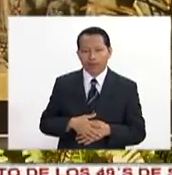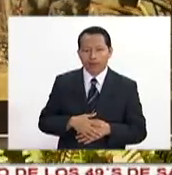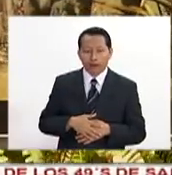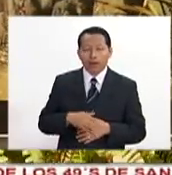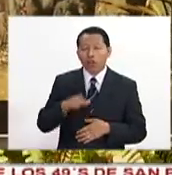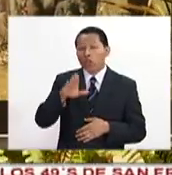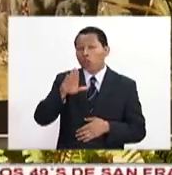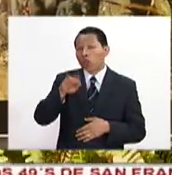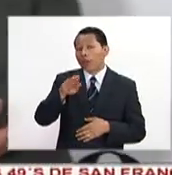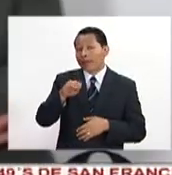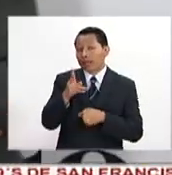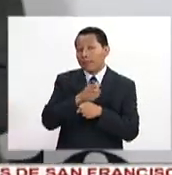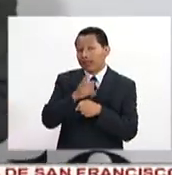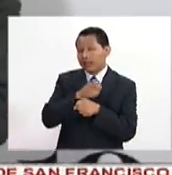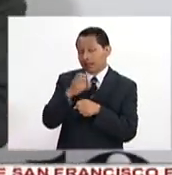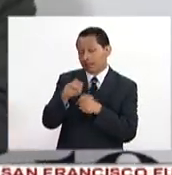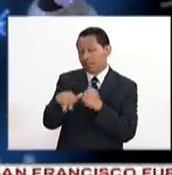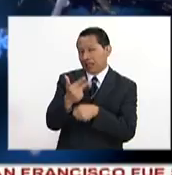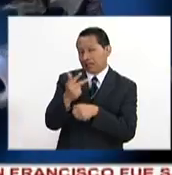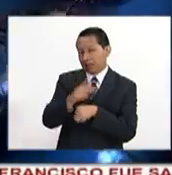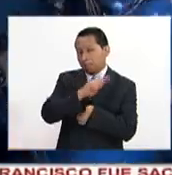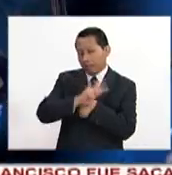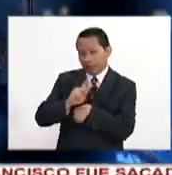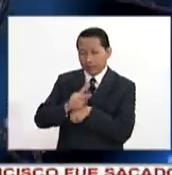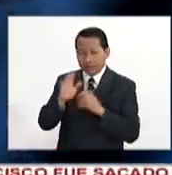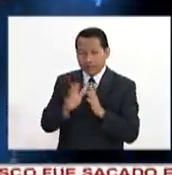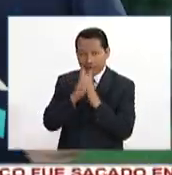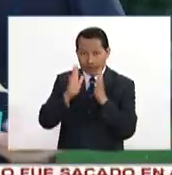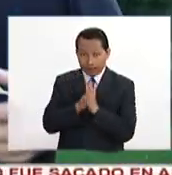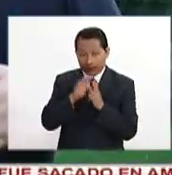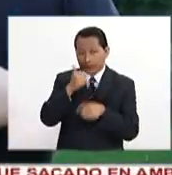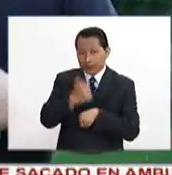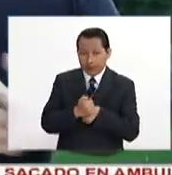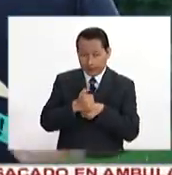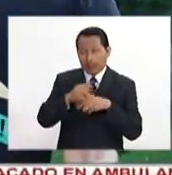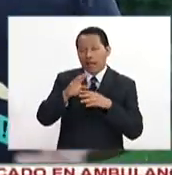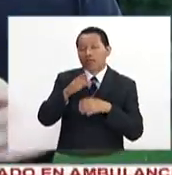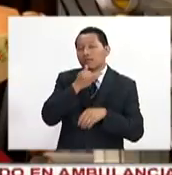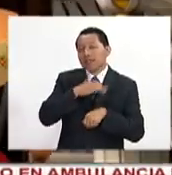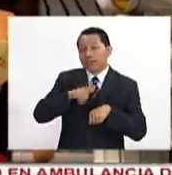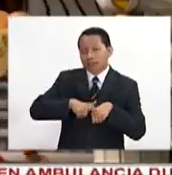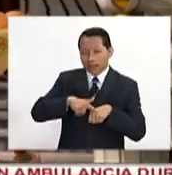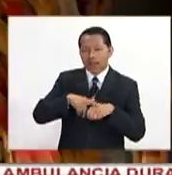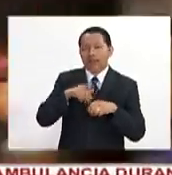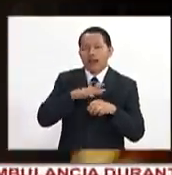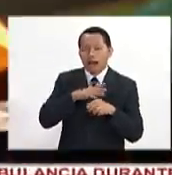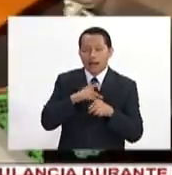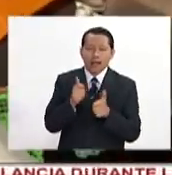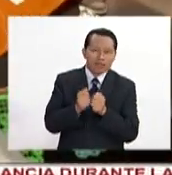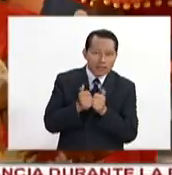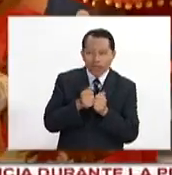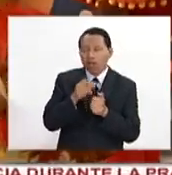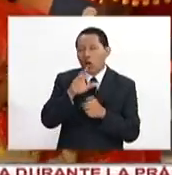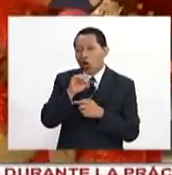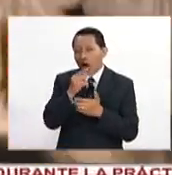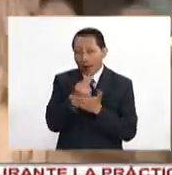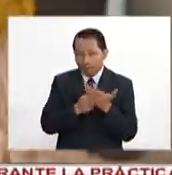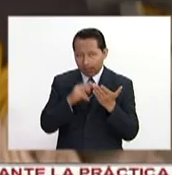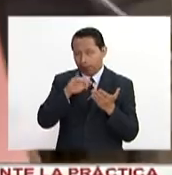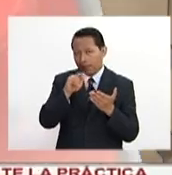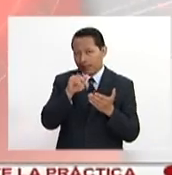Más de 90 invitados de 13 países participarán en la 6ª edición del Festival de Animación, Videojuegos y Cómic